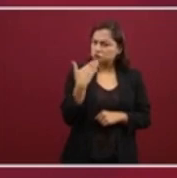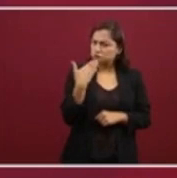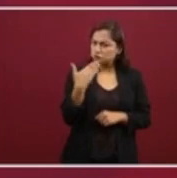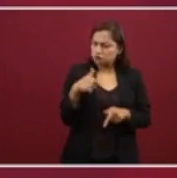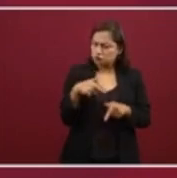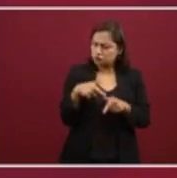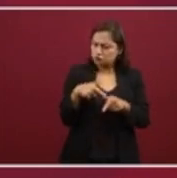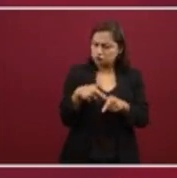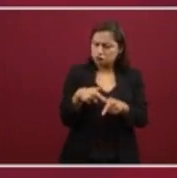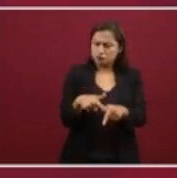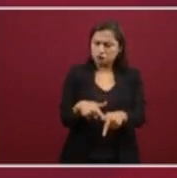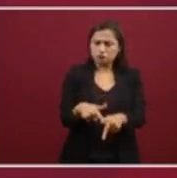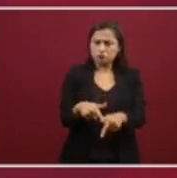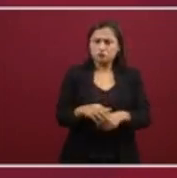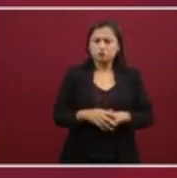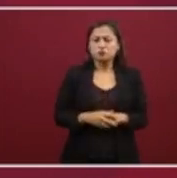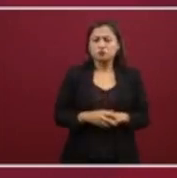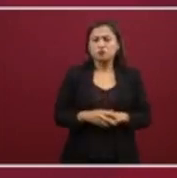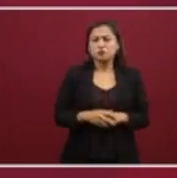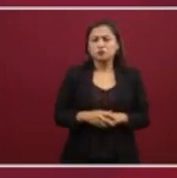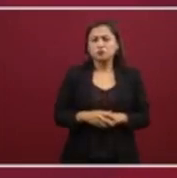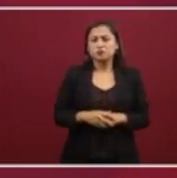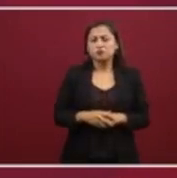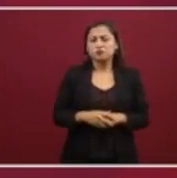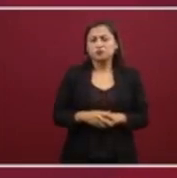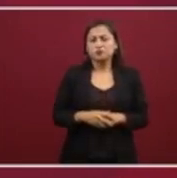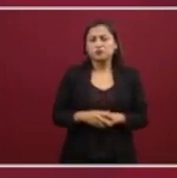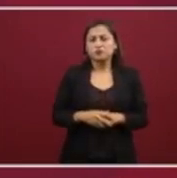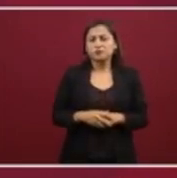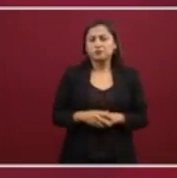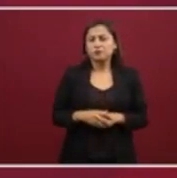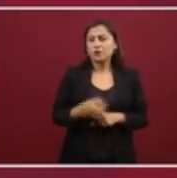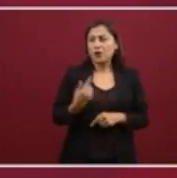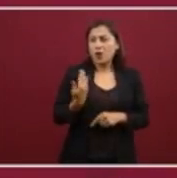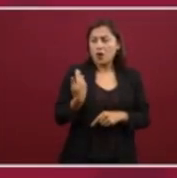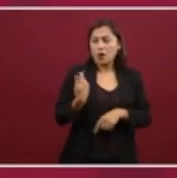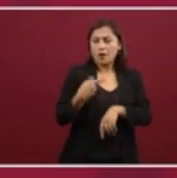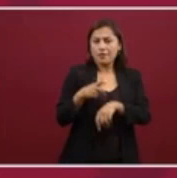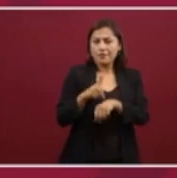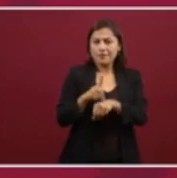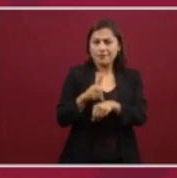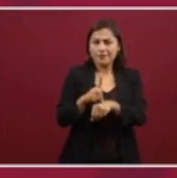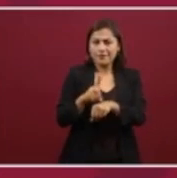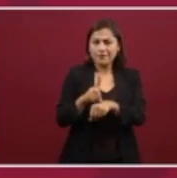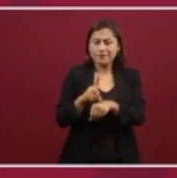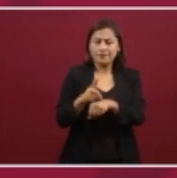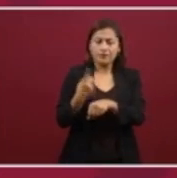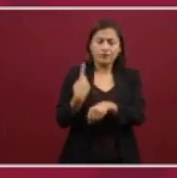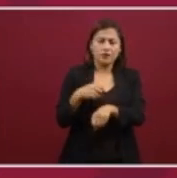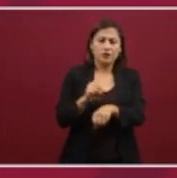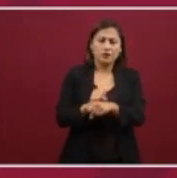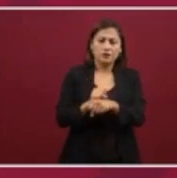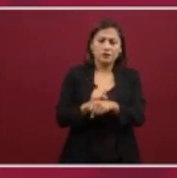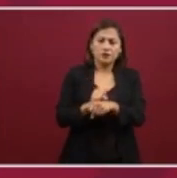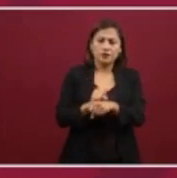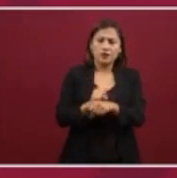la depreciación de estos días no ha